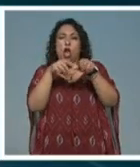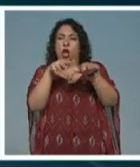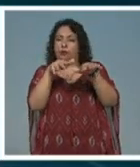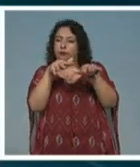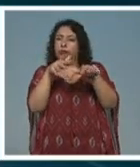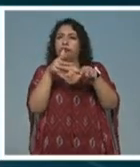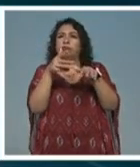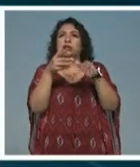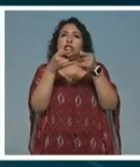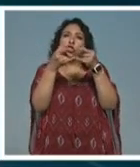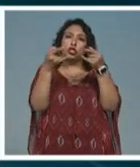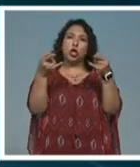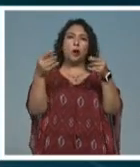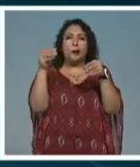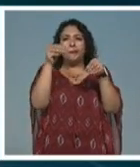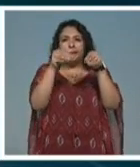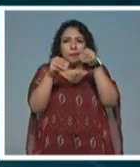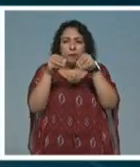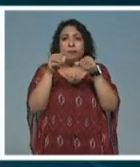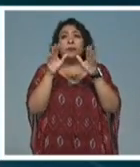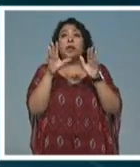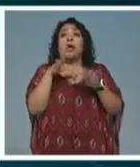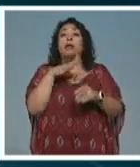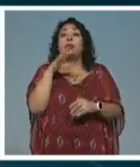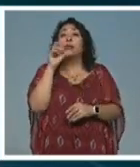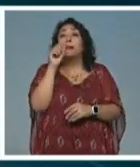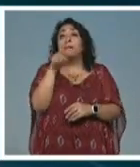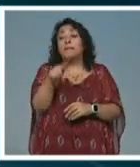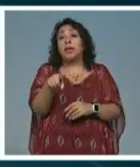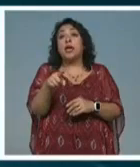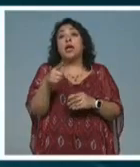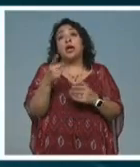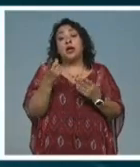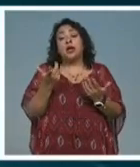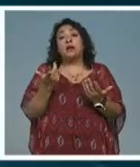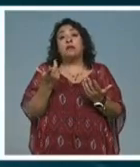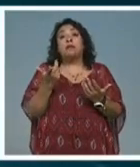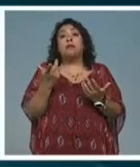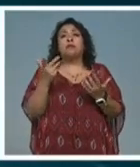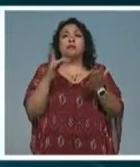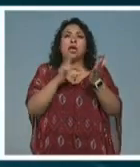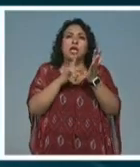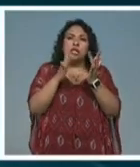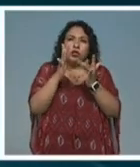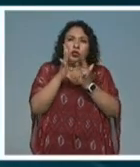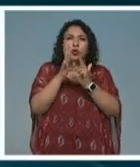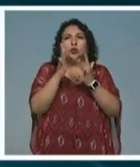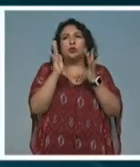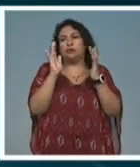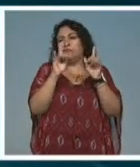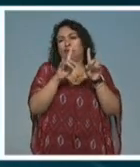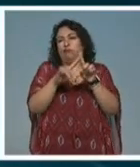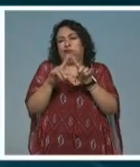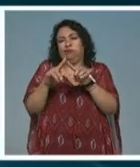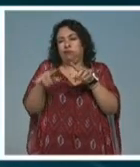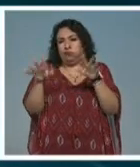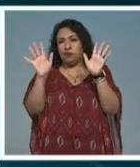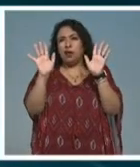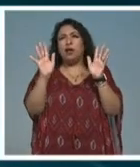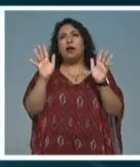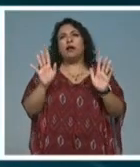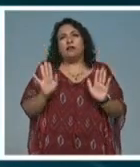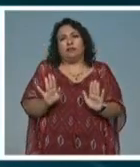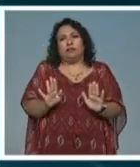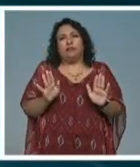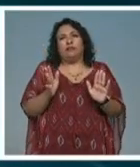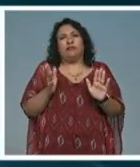poco histórico. Hay también cosas de Jesucristo, etcétera, ¿no? Como una versión,